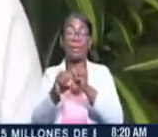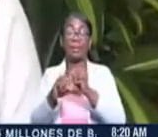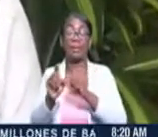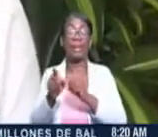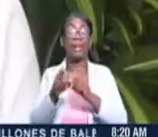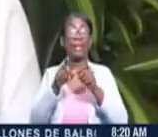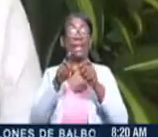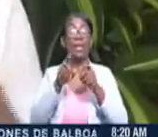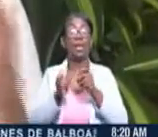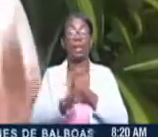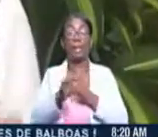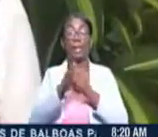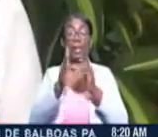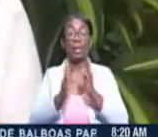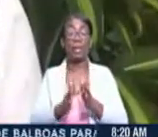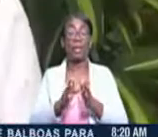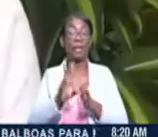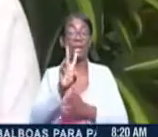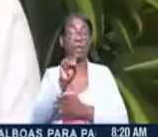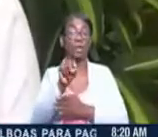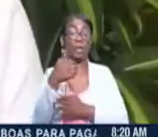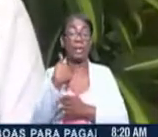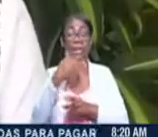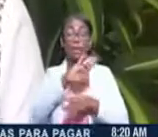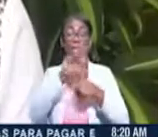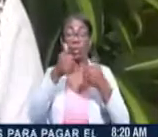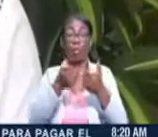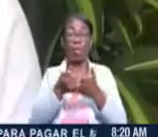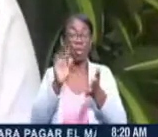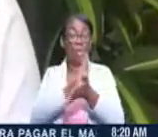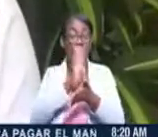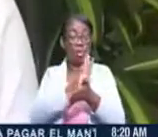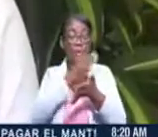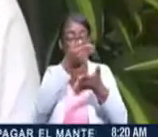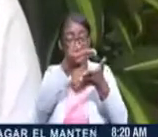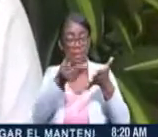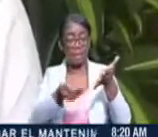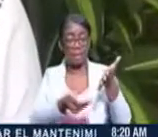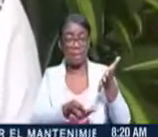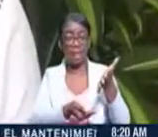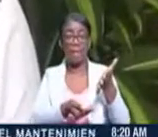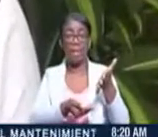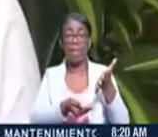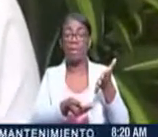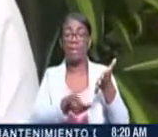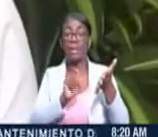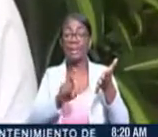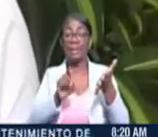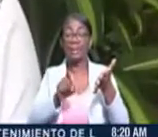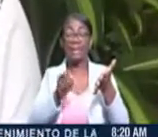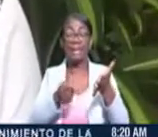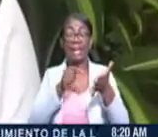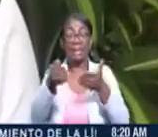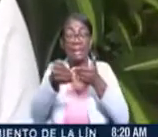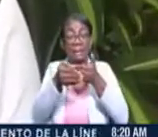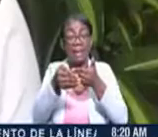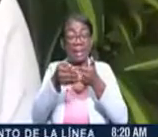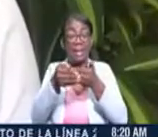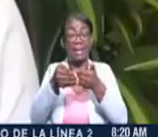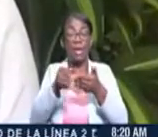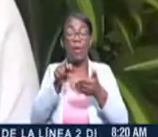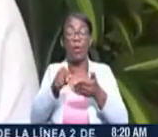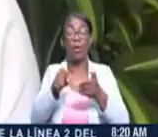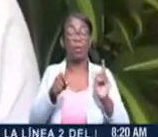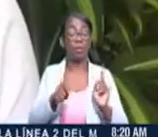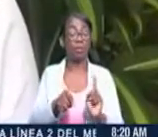que si no tienen todos los requisitos a mano, pues no se preocupen, acérquense a la agencia más cercana, que un oficial de crédito los